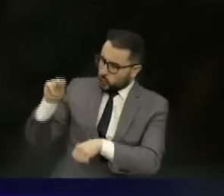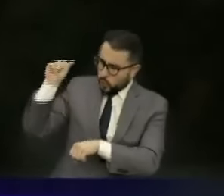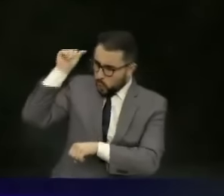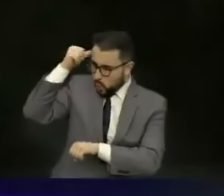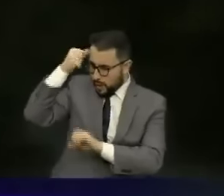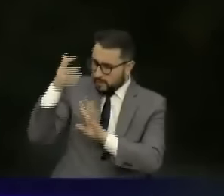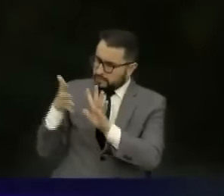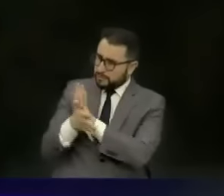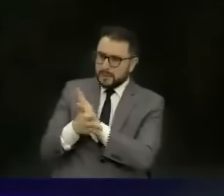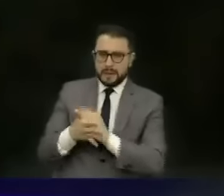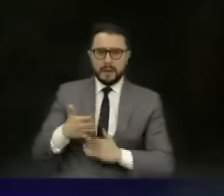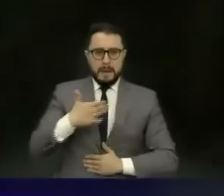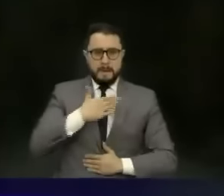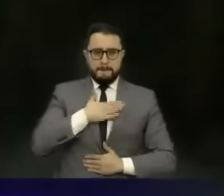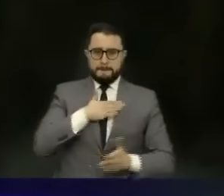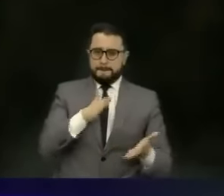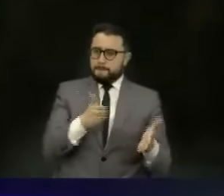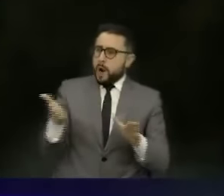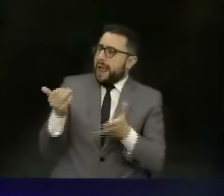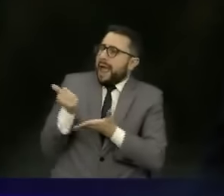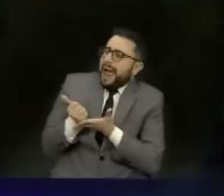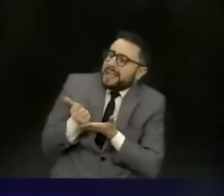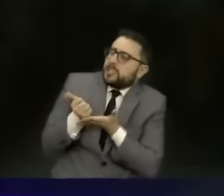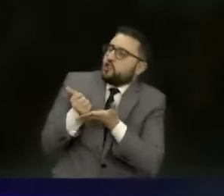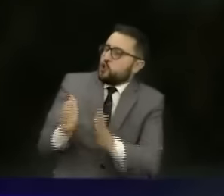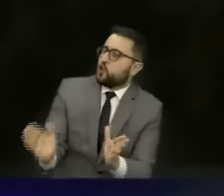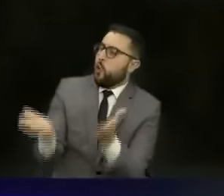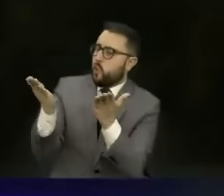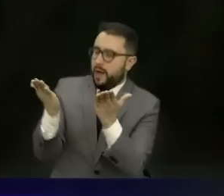Que mi muerte contribuya